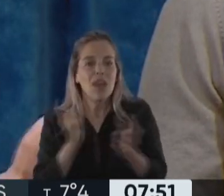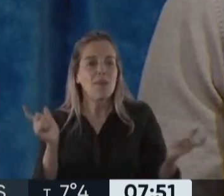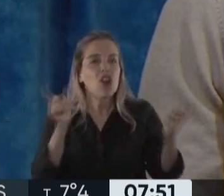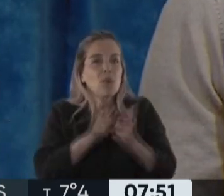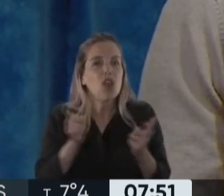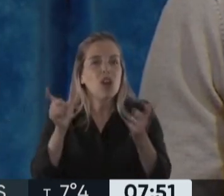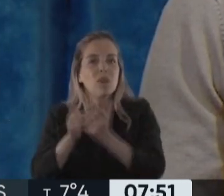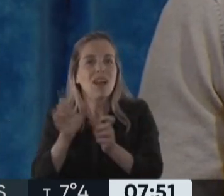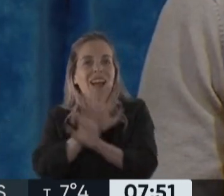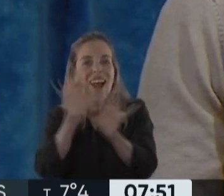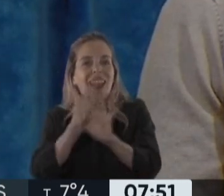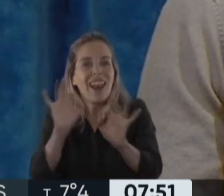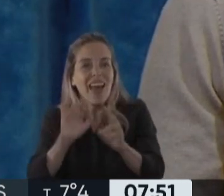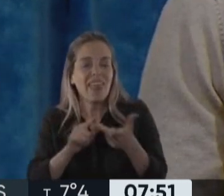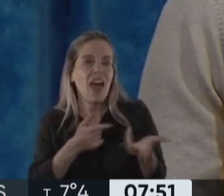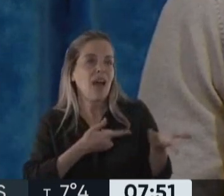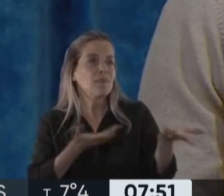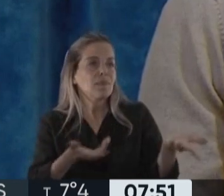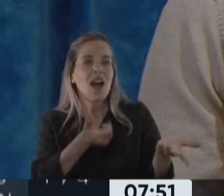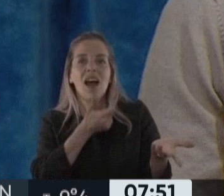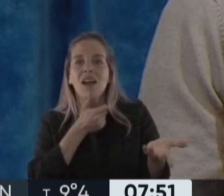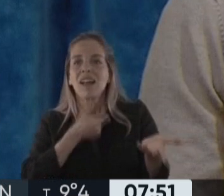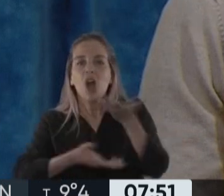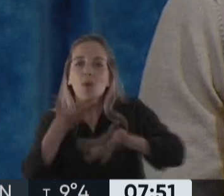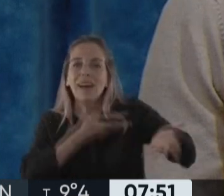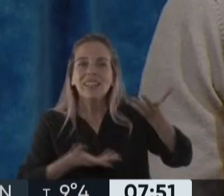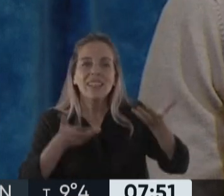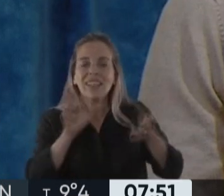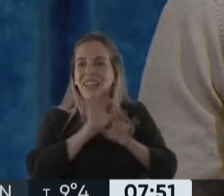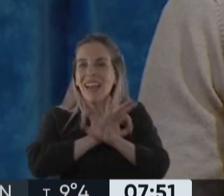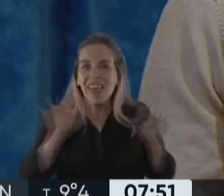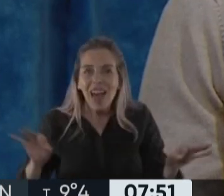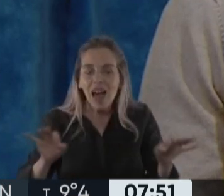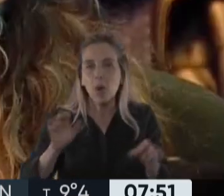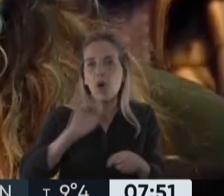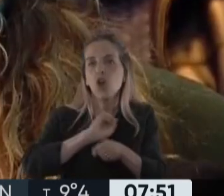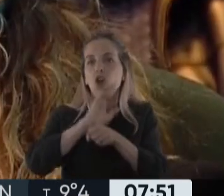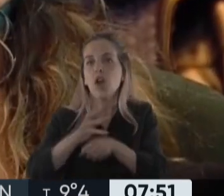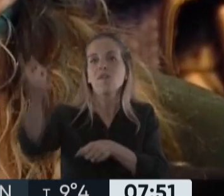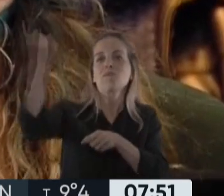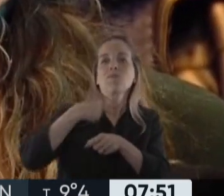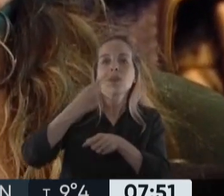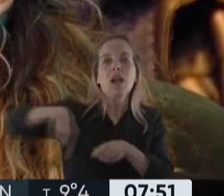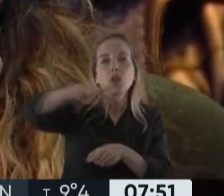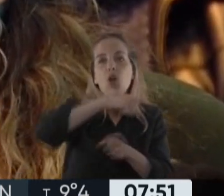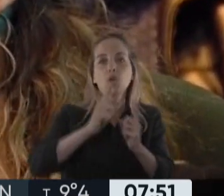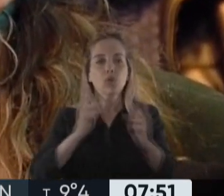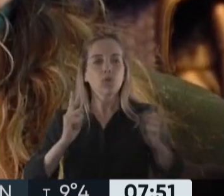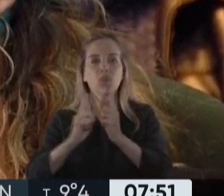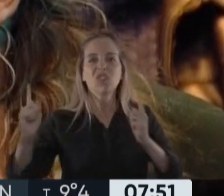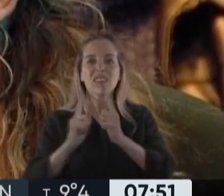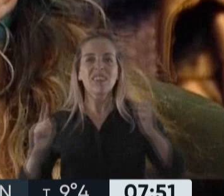no nos obligó a vivir aislados nos obligó y entonces claramente